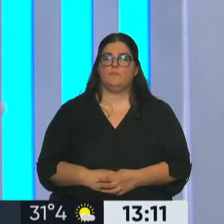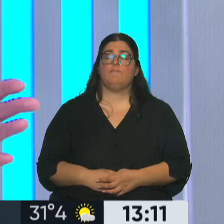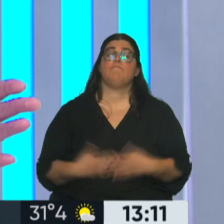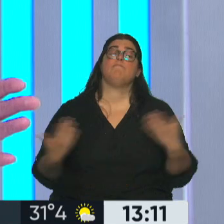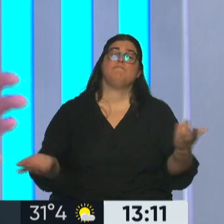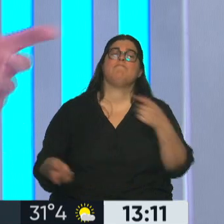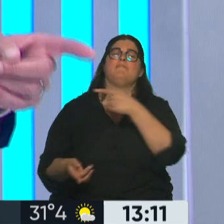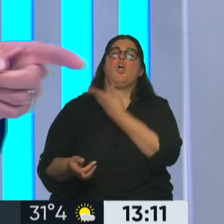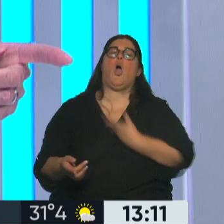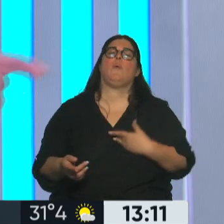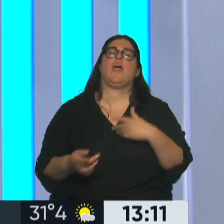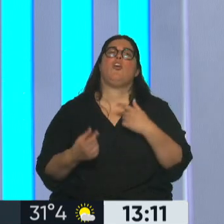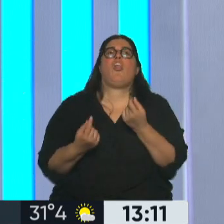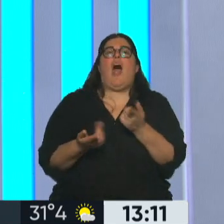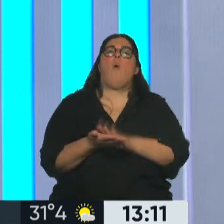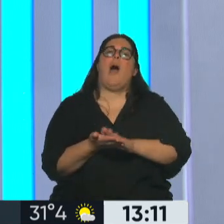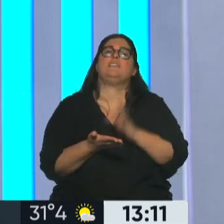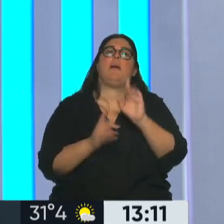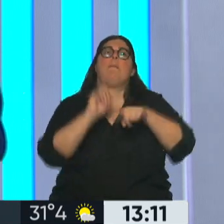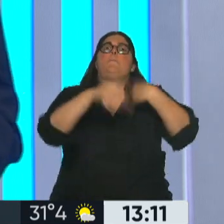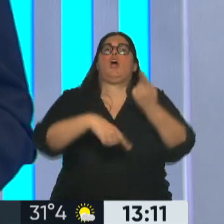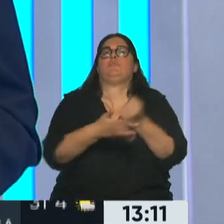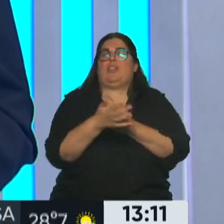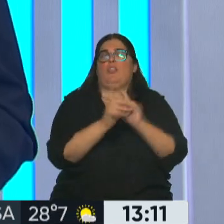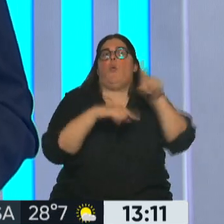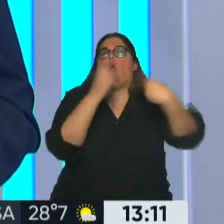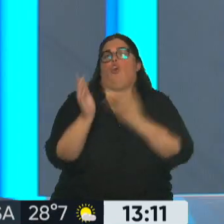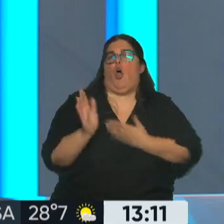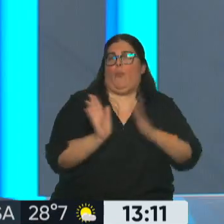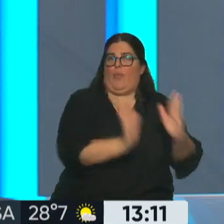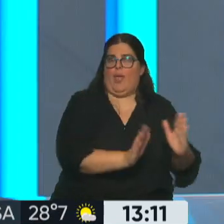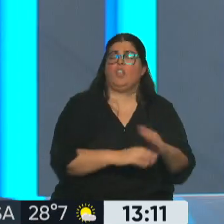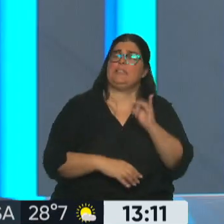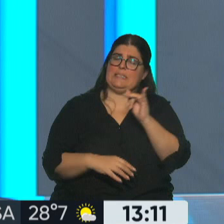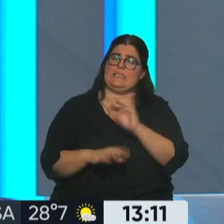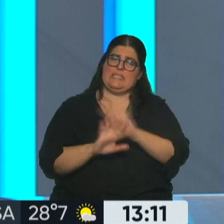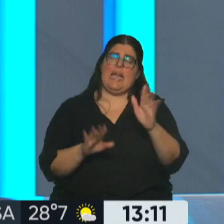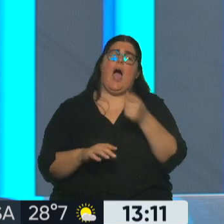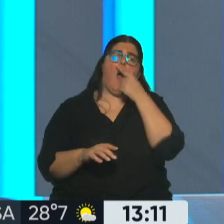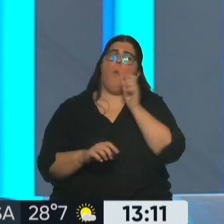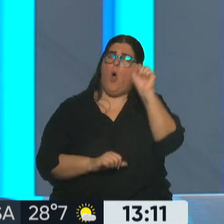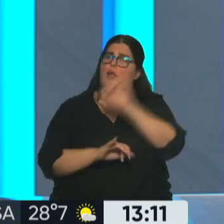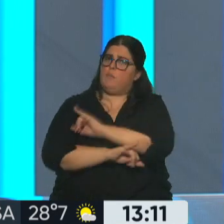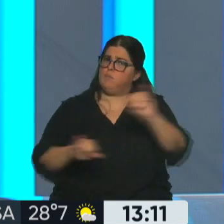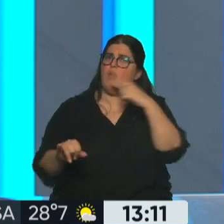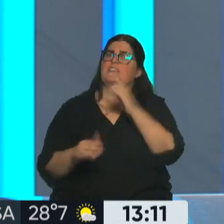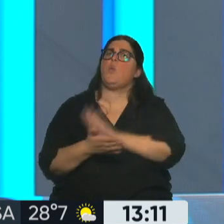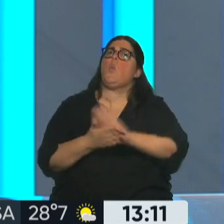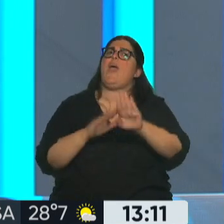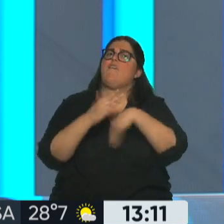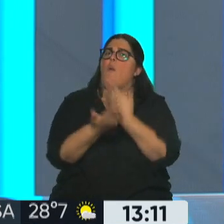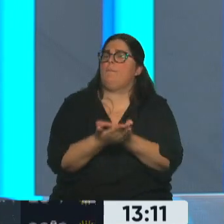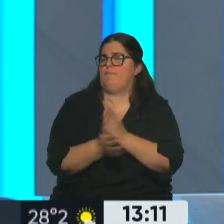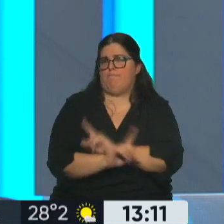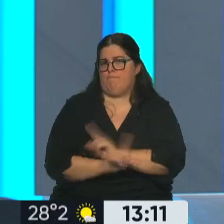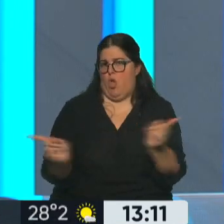Sentar las bases para el nuevo intento. Así terminamos este informe especial. Leticia, a ver. Sí, un nuevo intento que ya Boric dijo que no lo van a hacer. Yo pensaba, si tuviéramos